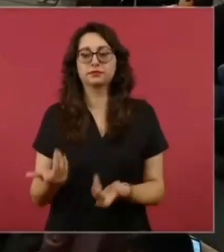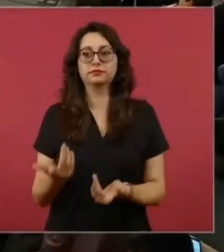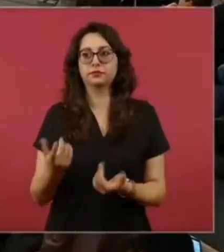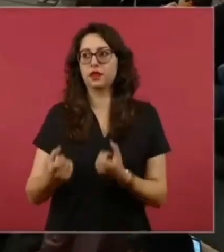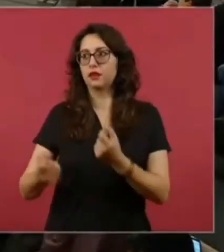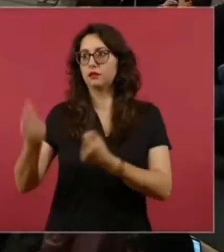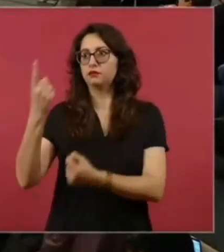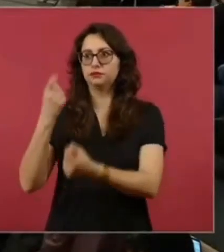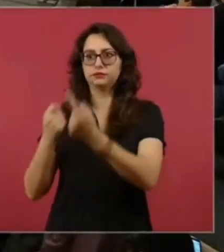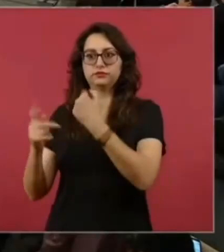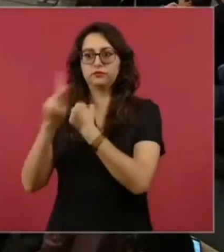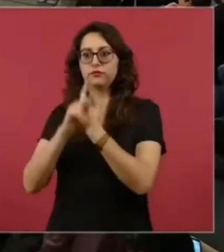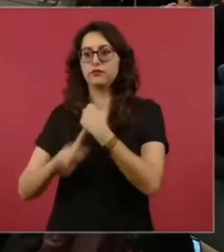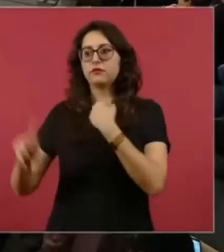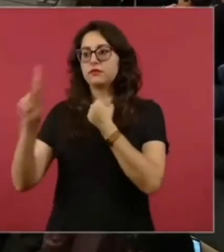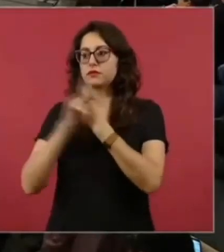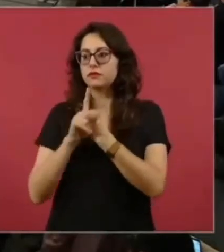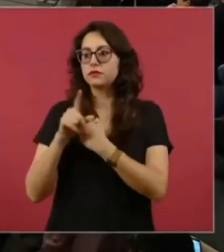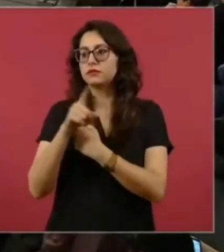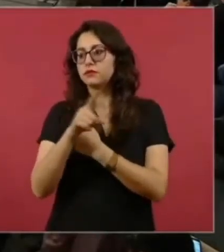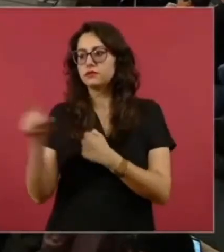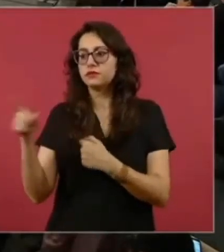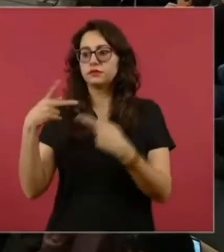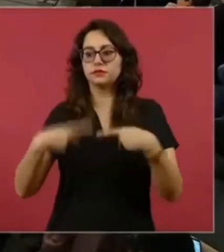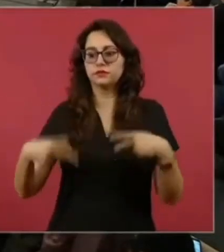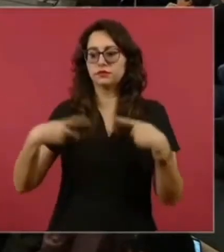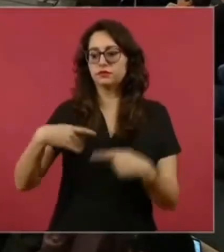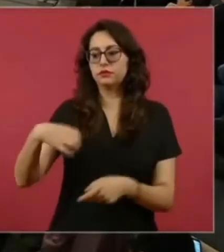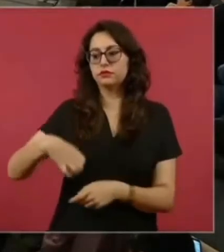Se haya trabajado en una empresa